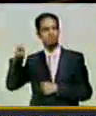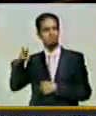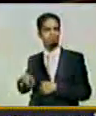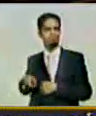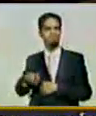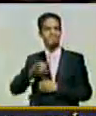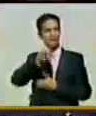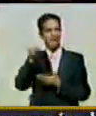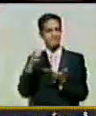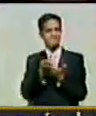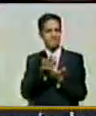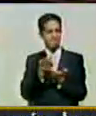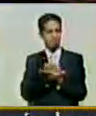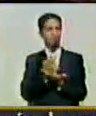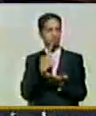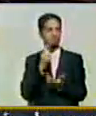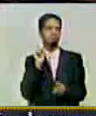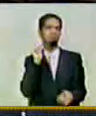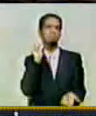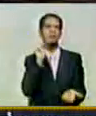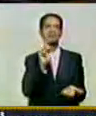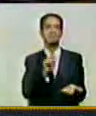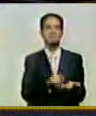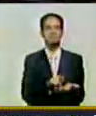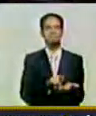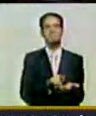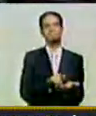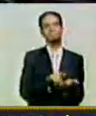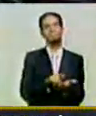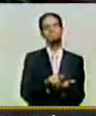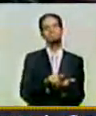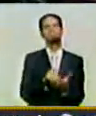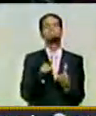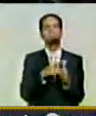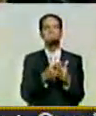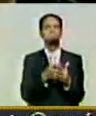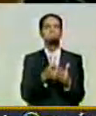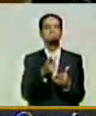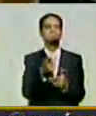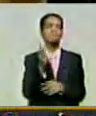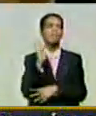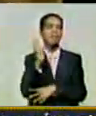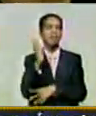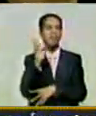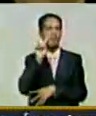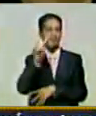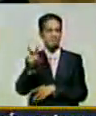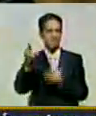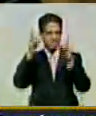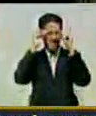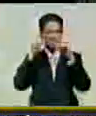que ocurre en el lugar con los gobernadores. A esta hora continúa la exposición de Delcy Rodríguez, escuchemos.